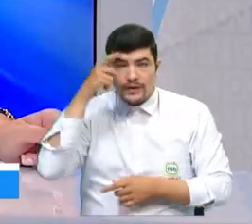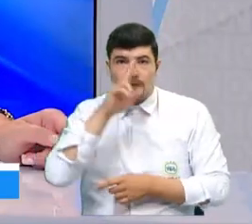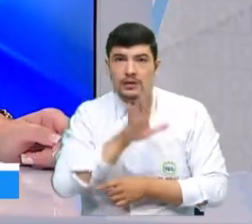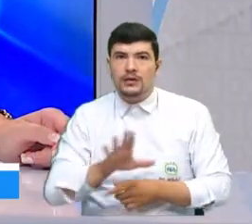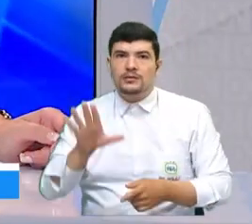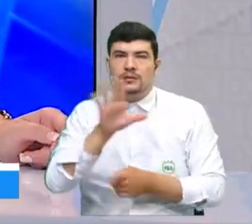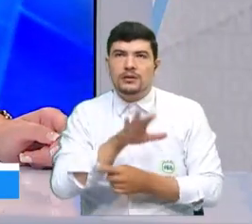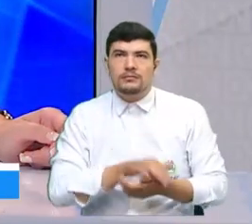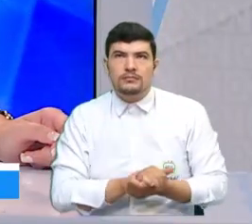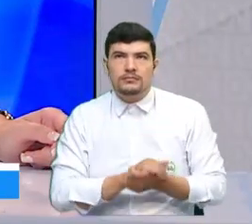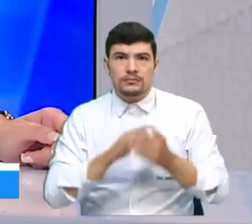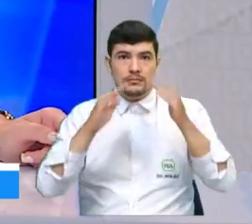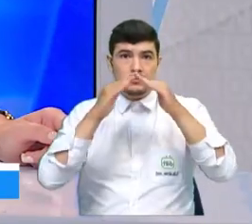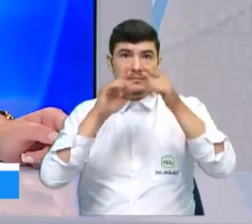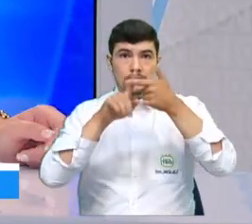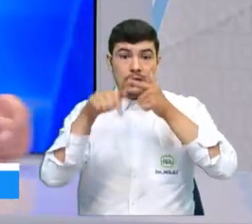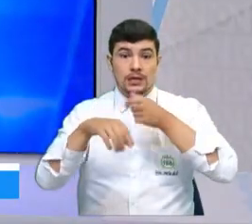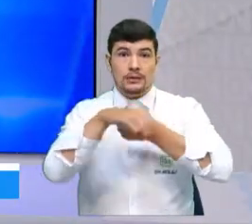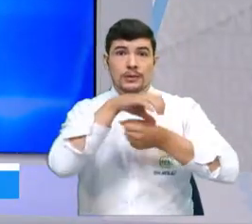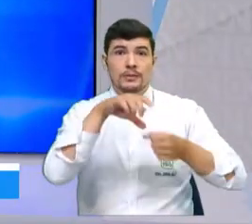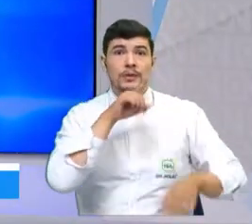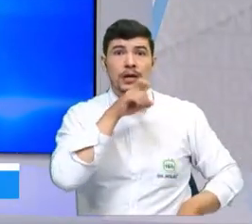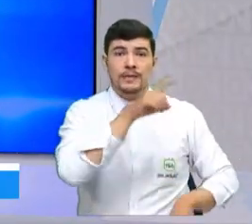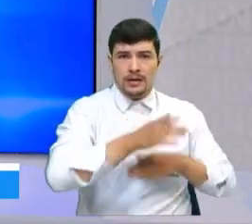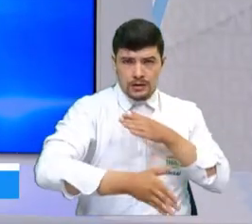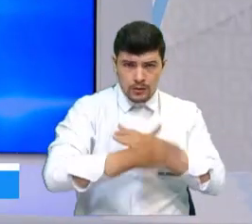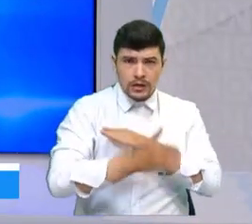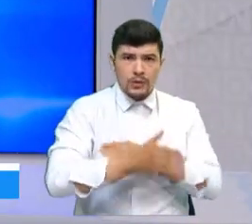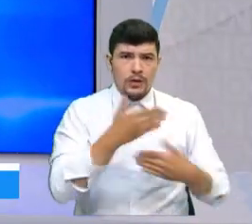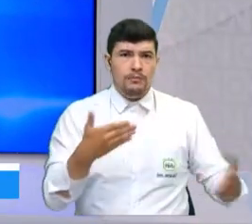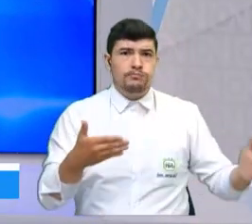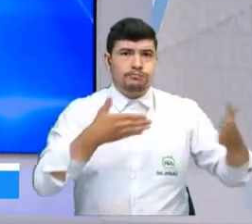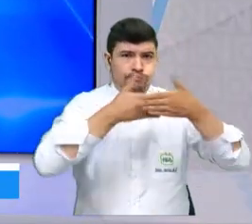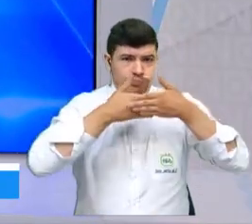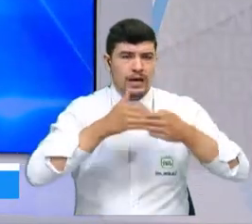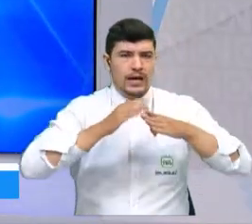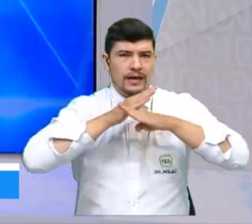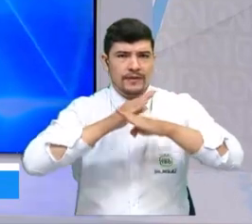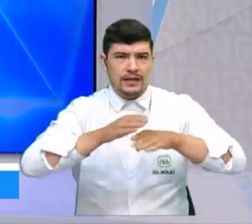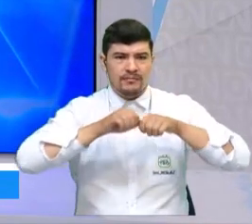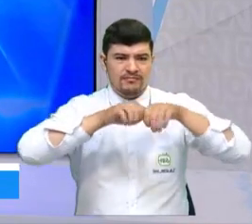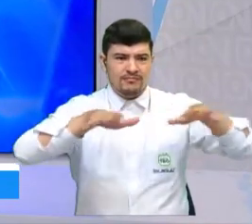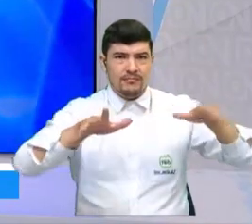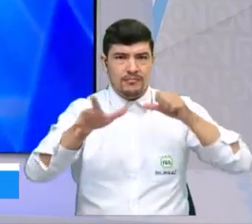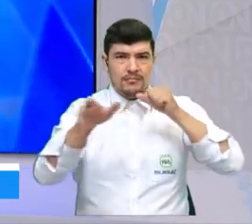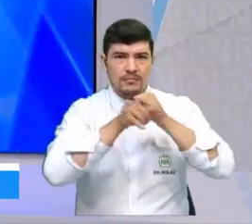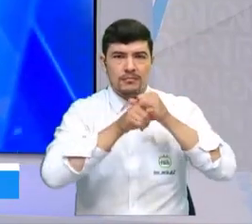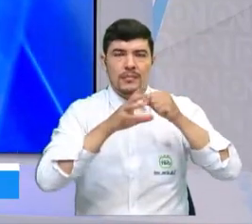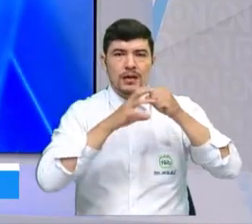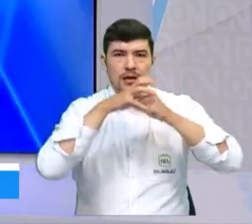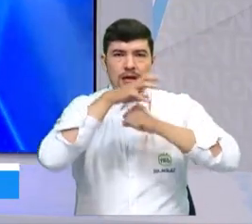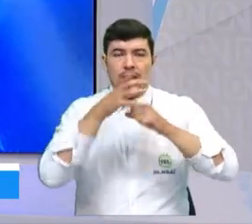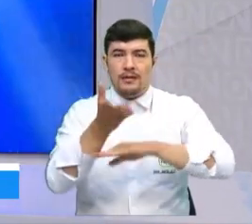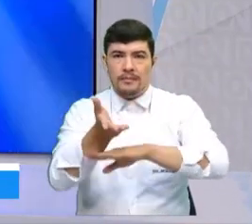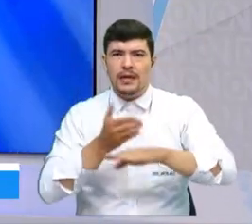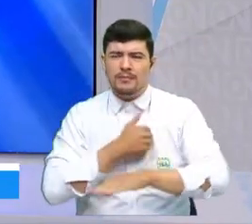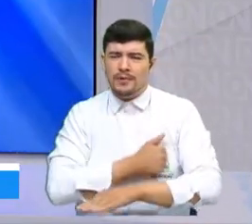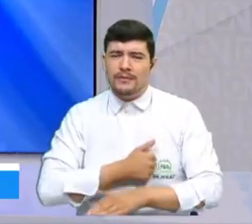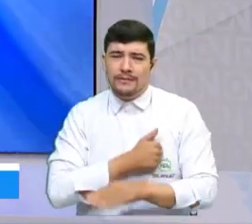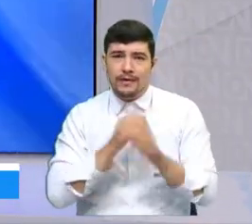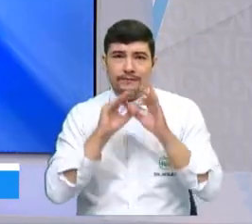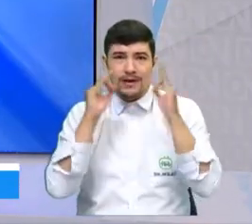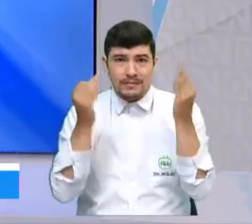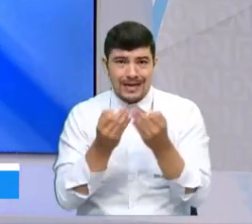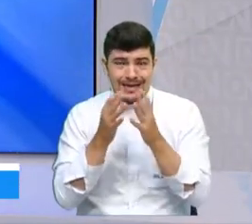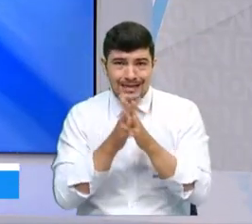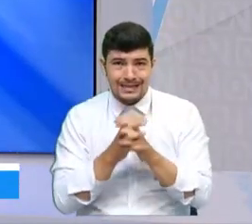las iglesias en bucaramanga continúan adoptando medidas para prevenir la propagación de coronavirus piden orar en familia por los hermanos